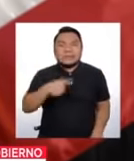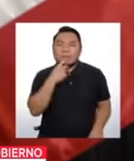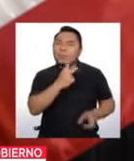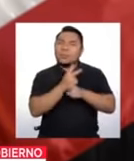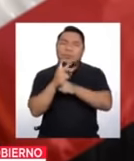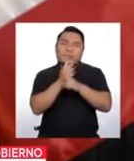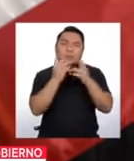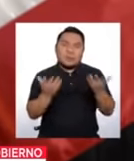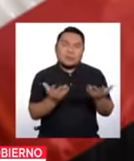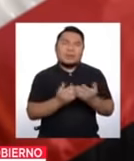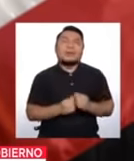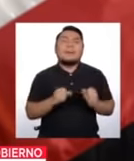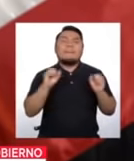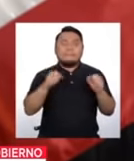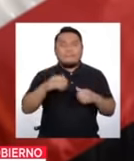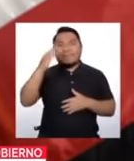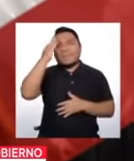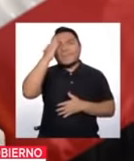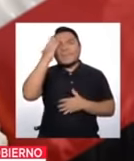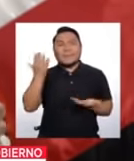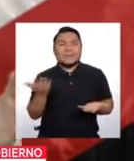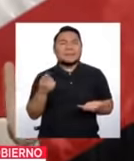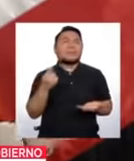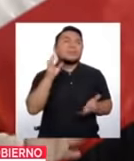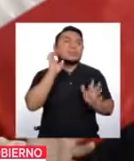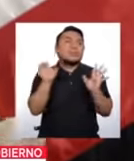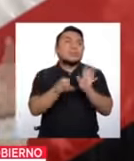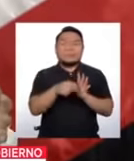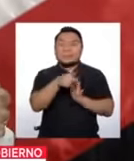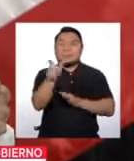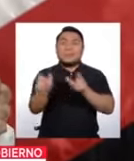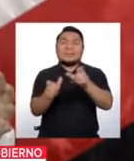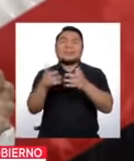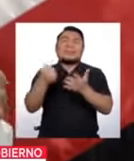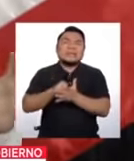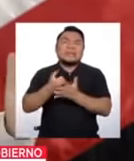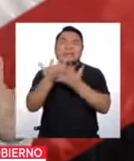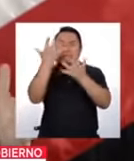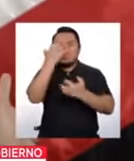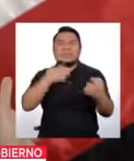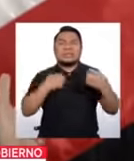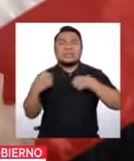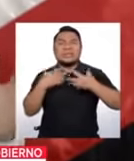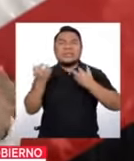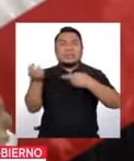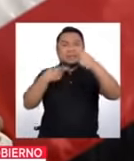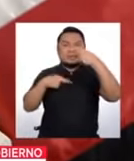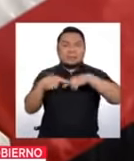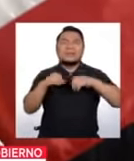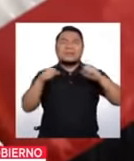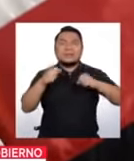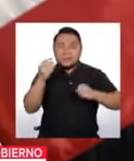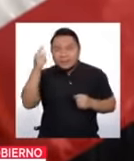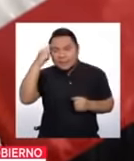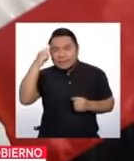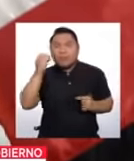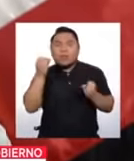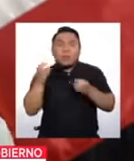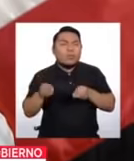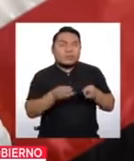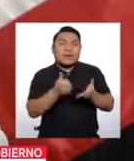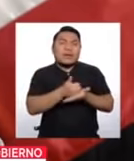cuidar. Entonces, nos ponemos en el caso de los que quieren regresar y hay que ver una forma de ayudarlos. Pero también hay